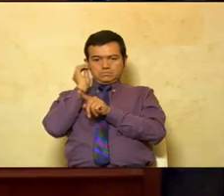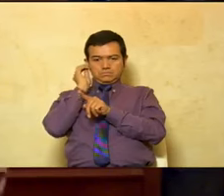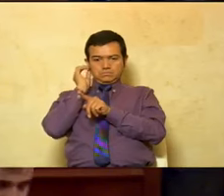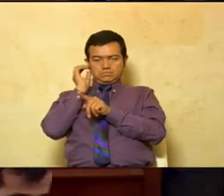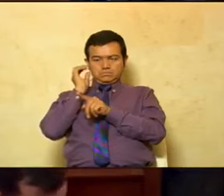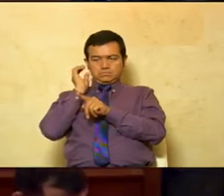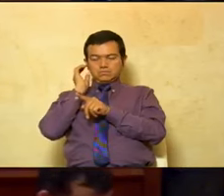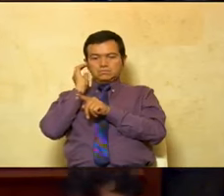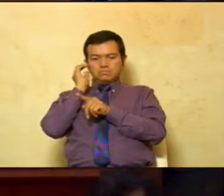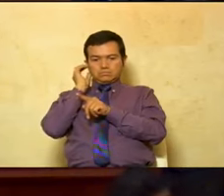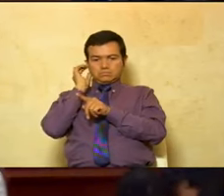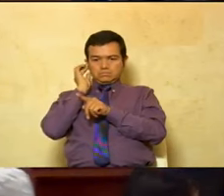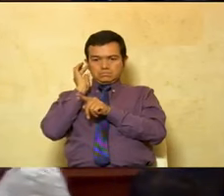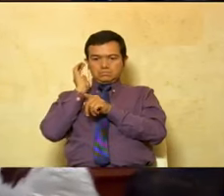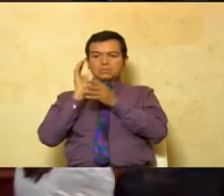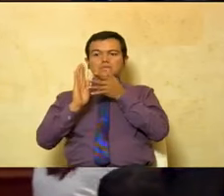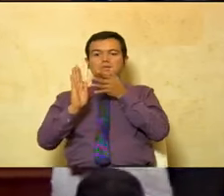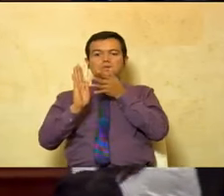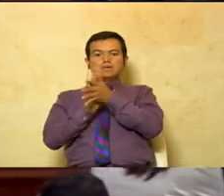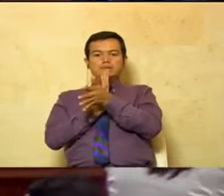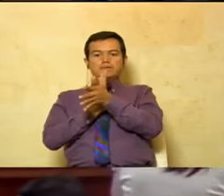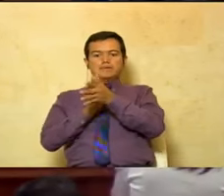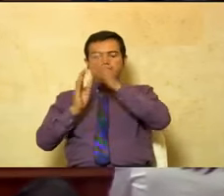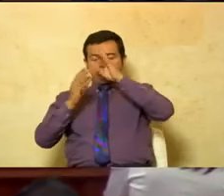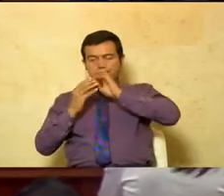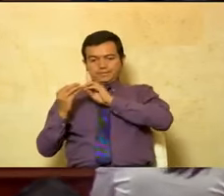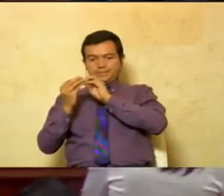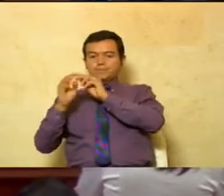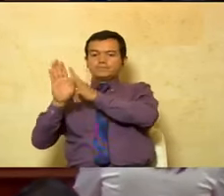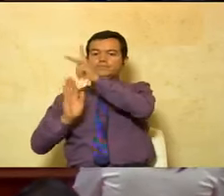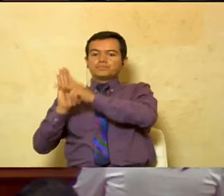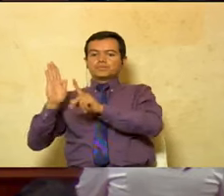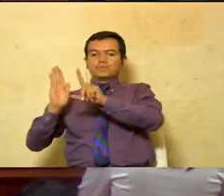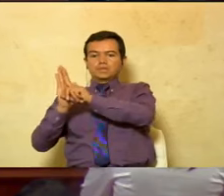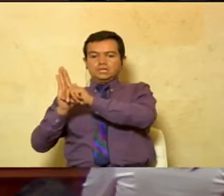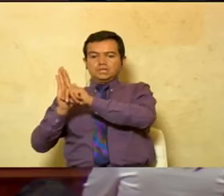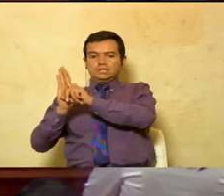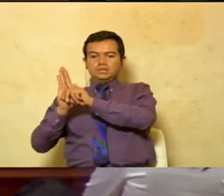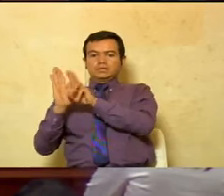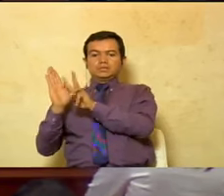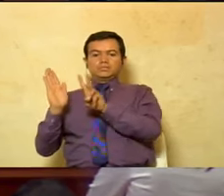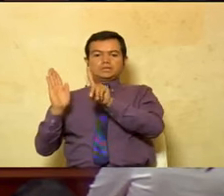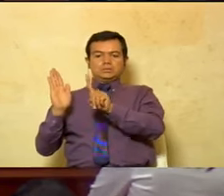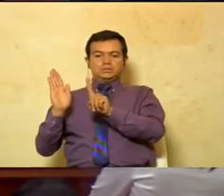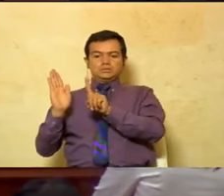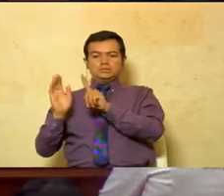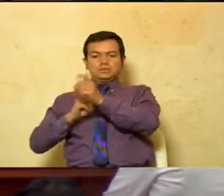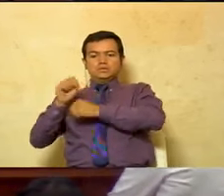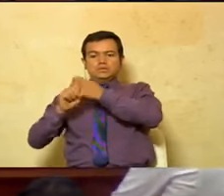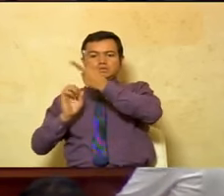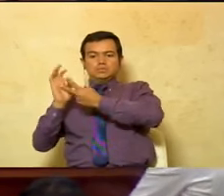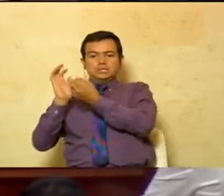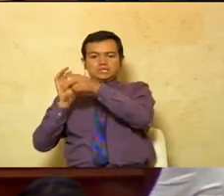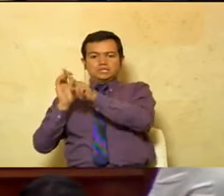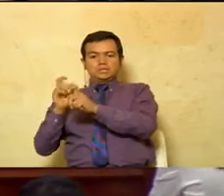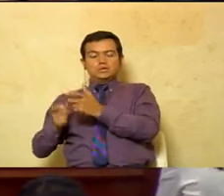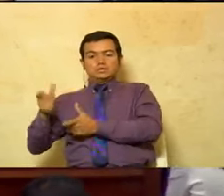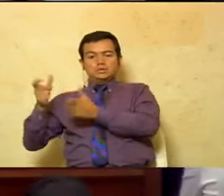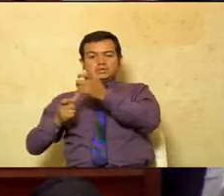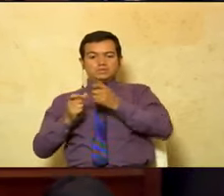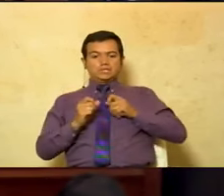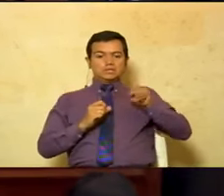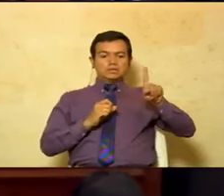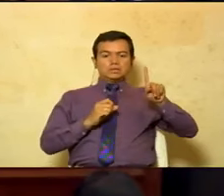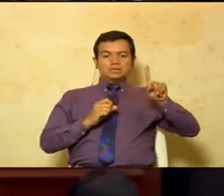perdón proyecto de ley número 22127 cámara 03426